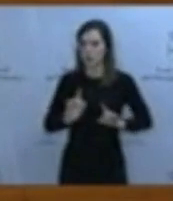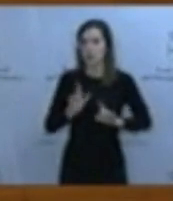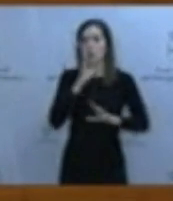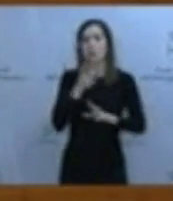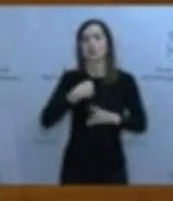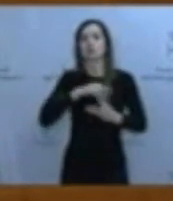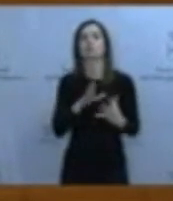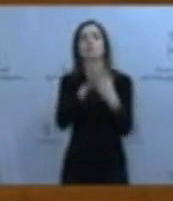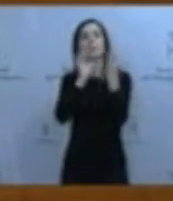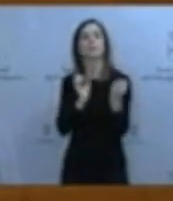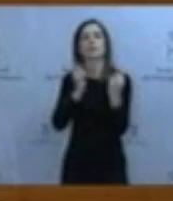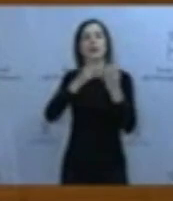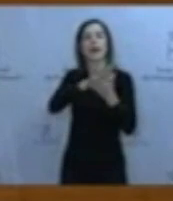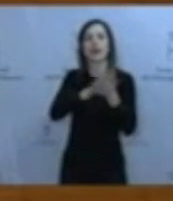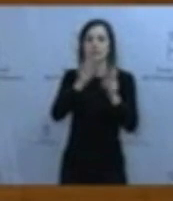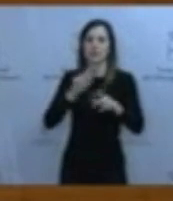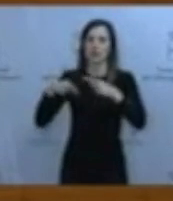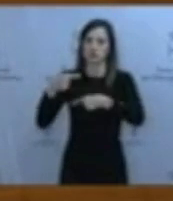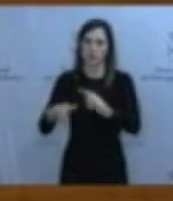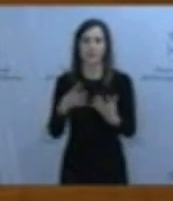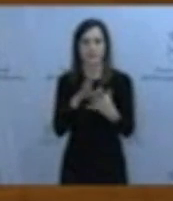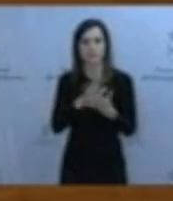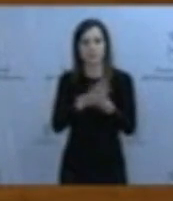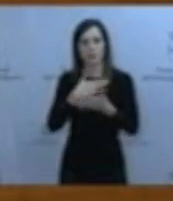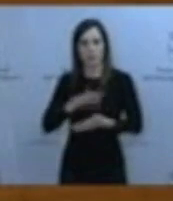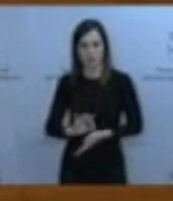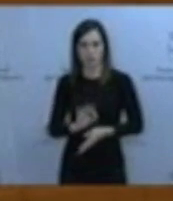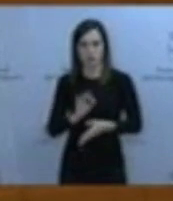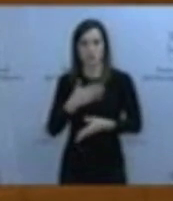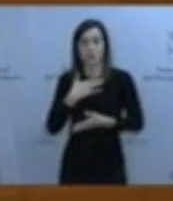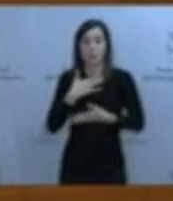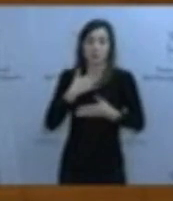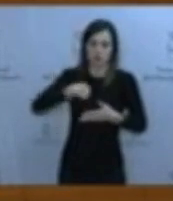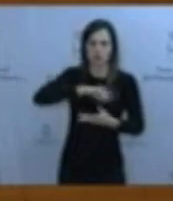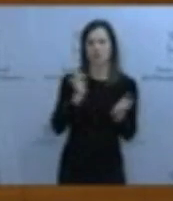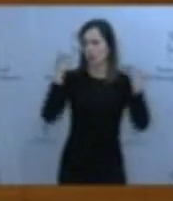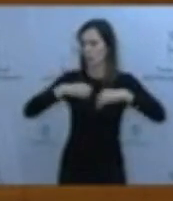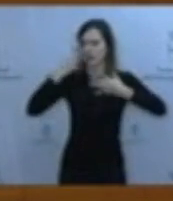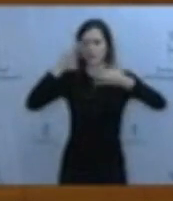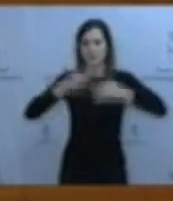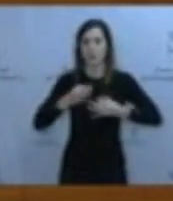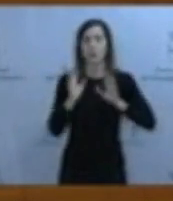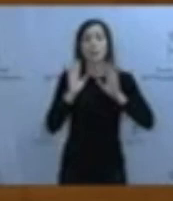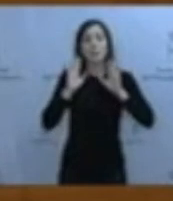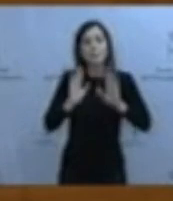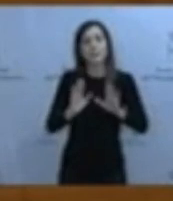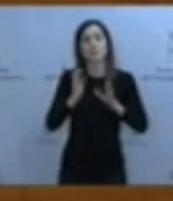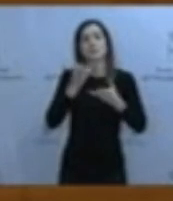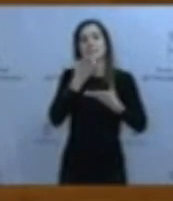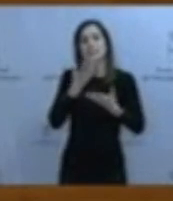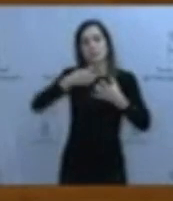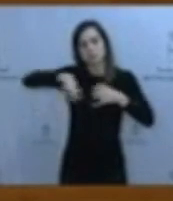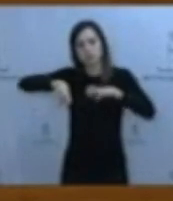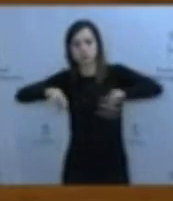entendernos, podríamos hablar de las consecuencias y en eso seguro que estamos muchísimo más de acuerdo. Si no está implícita la segregación